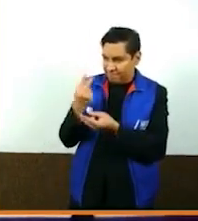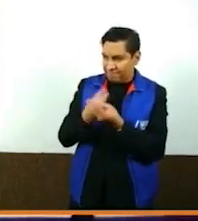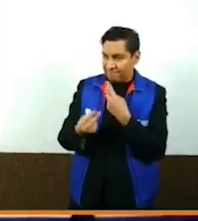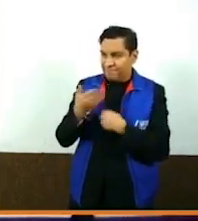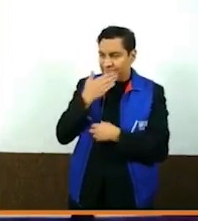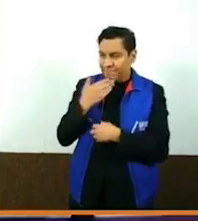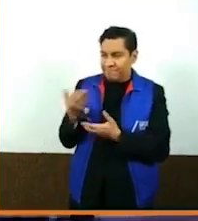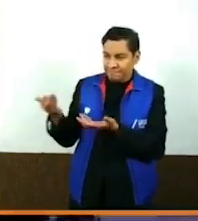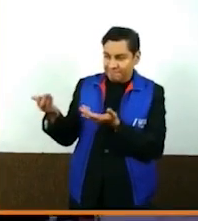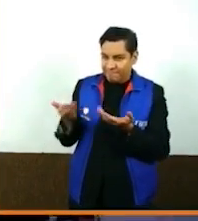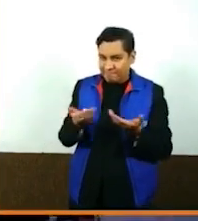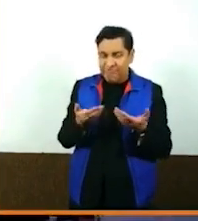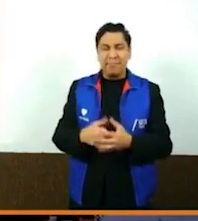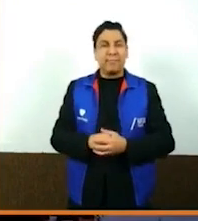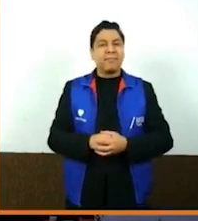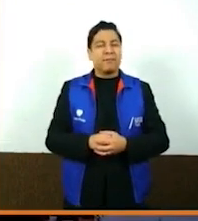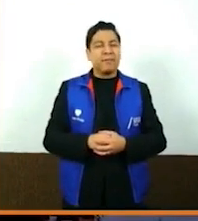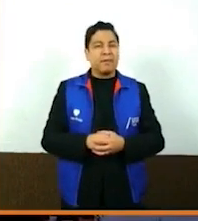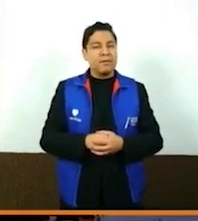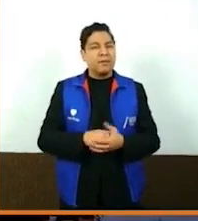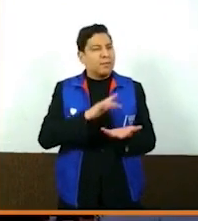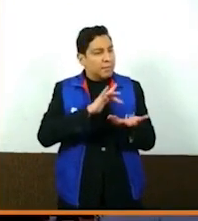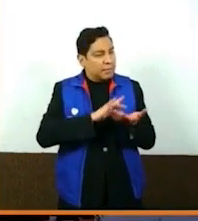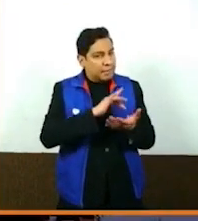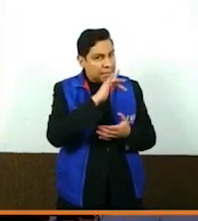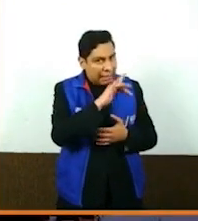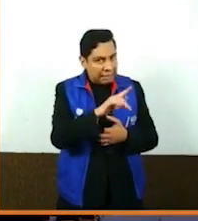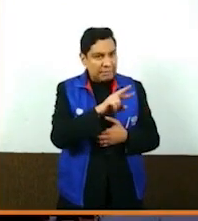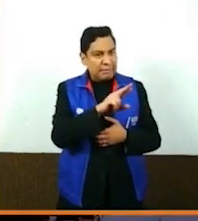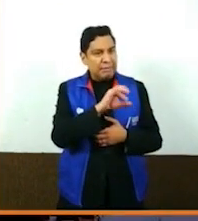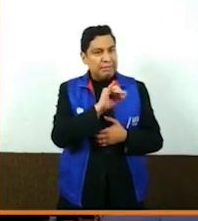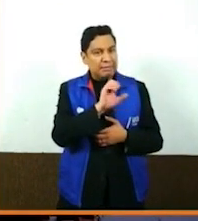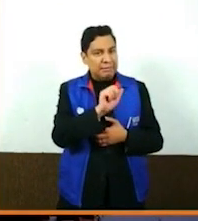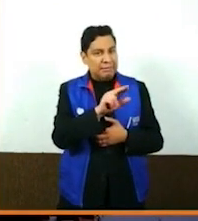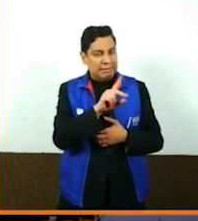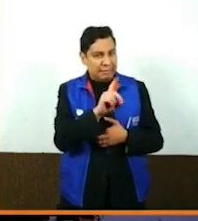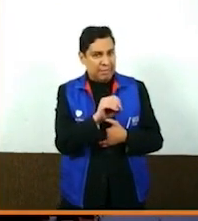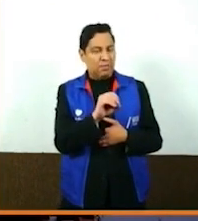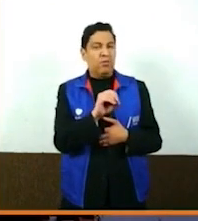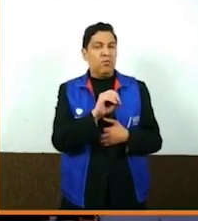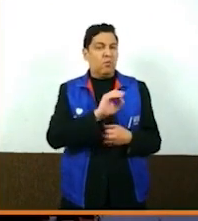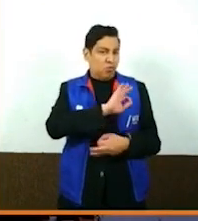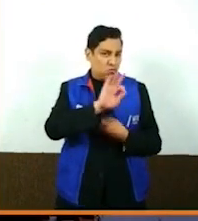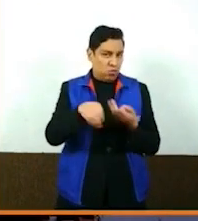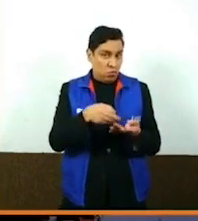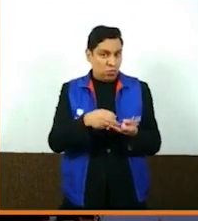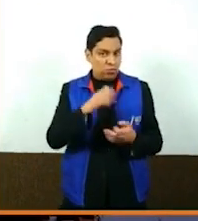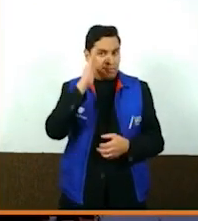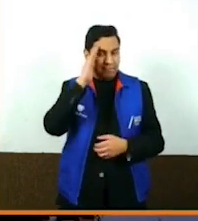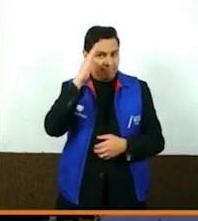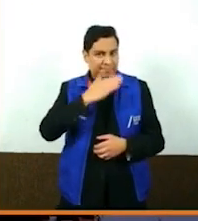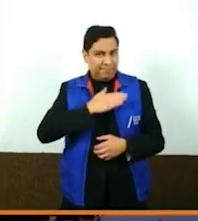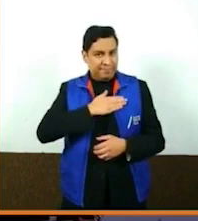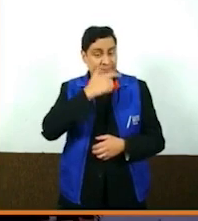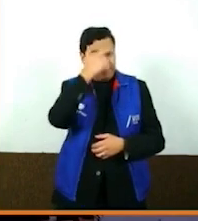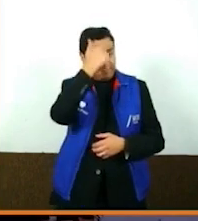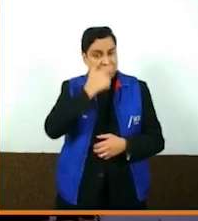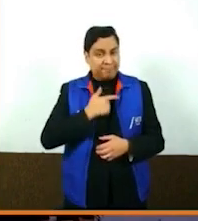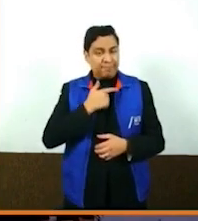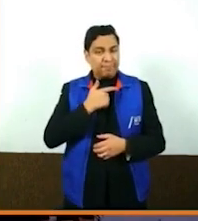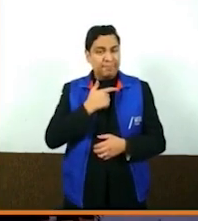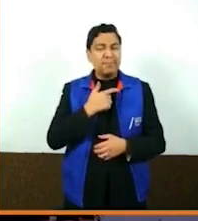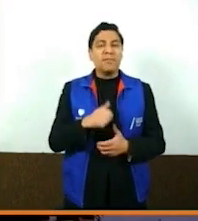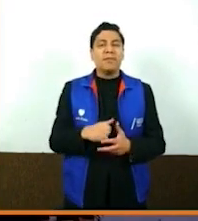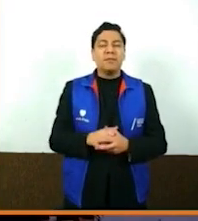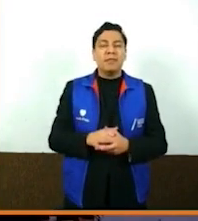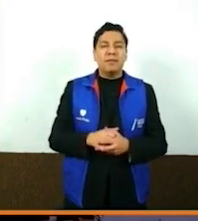nosotros. Muchísimas gracias. Gracias, Ricardo. Gracias a todos. Muy buenas noches. Bueno, yo pienso que